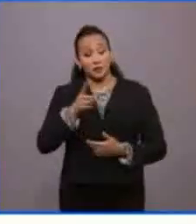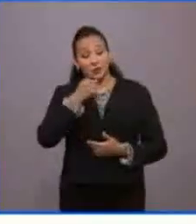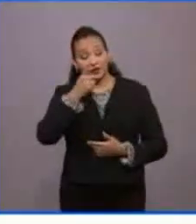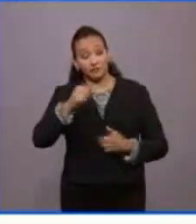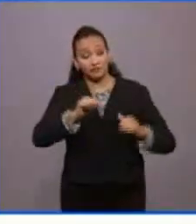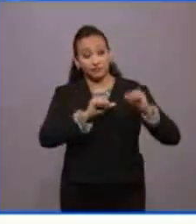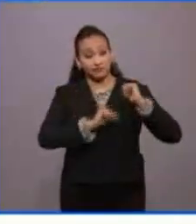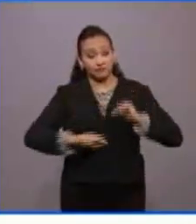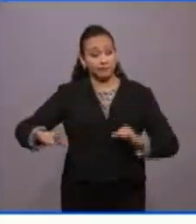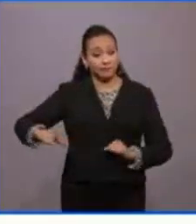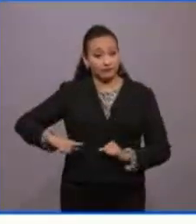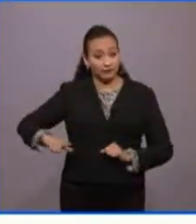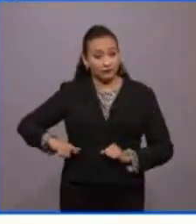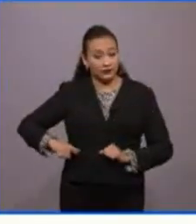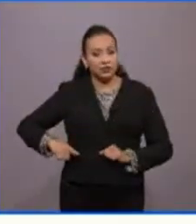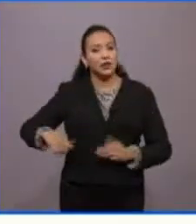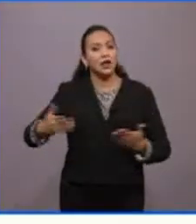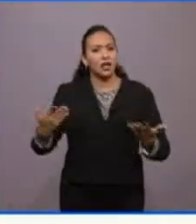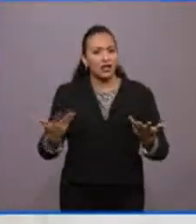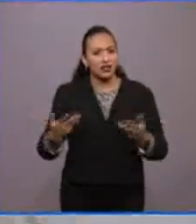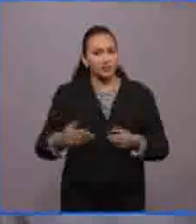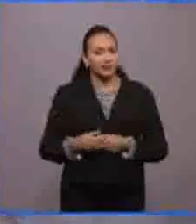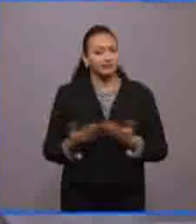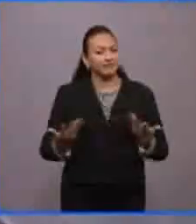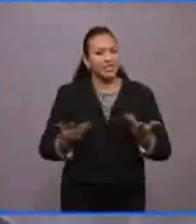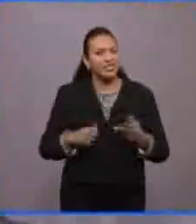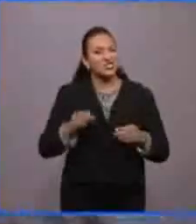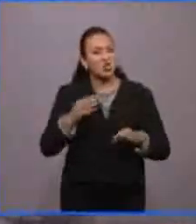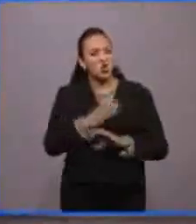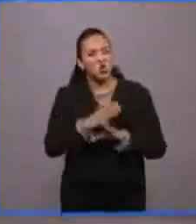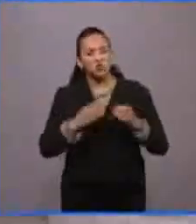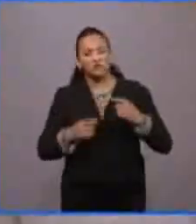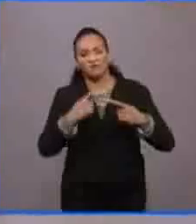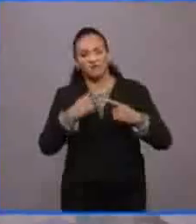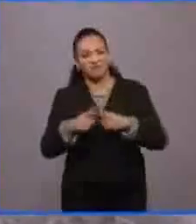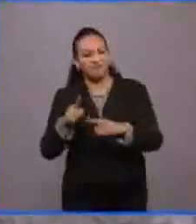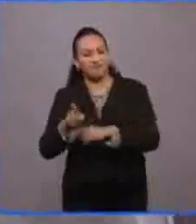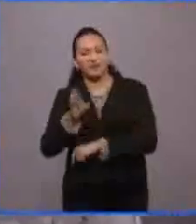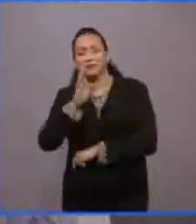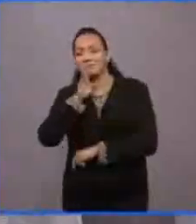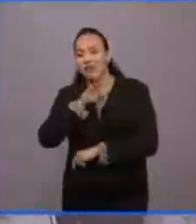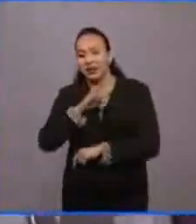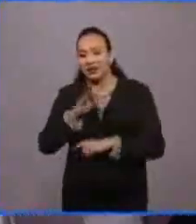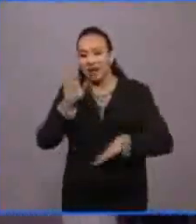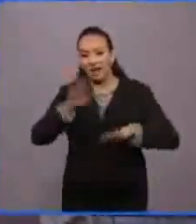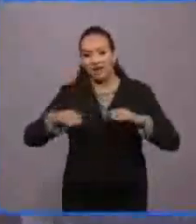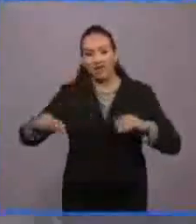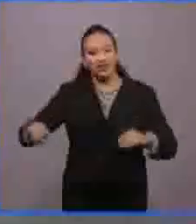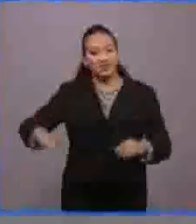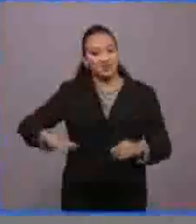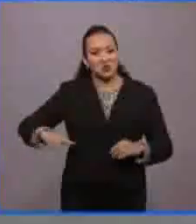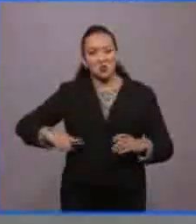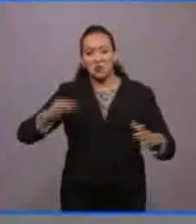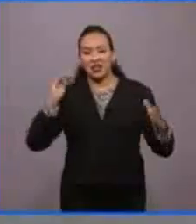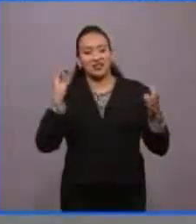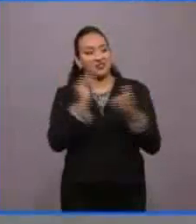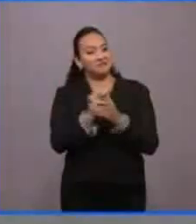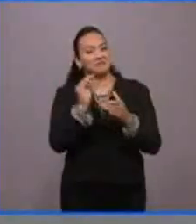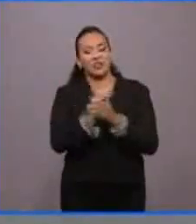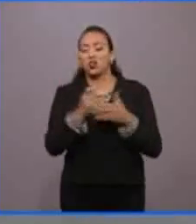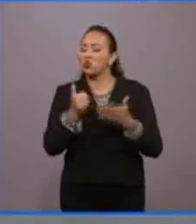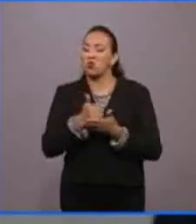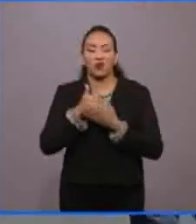Estado mexicano ha implementado una serie de acciones y conductas que reiteradamente ignoran, obstaculizan e impiden